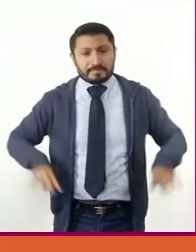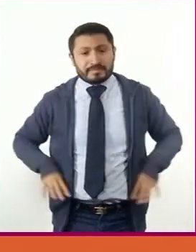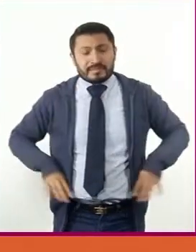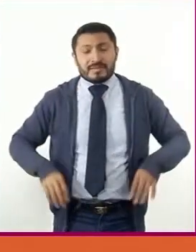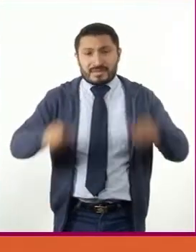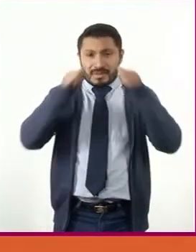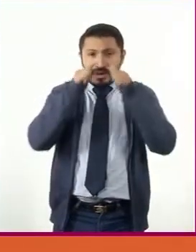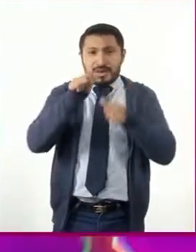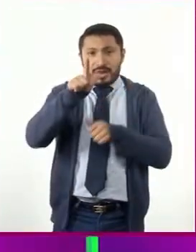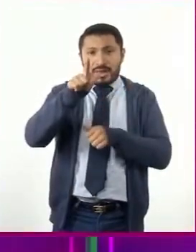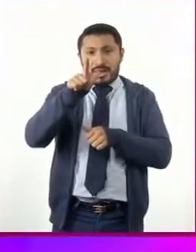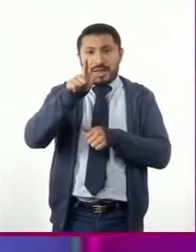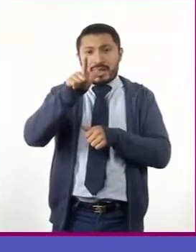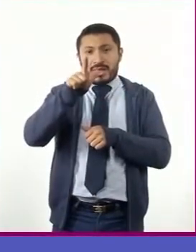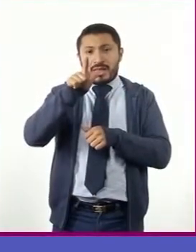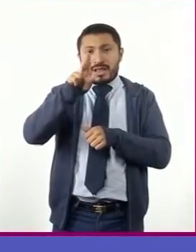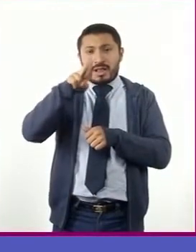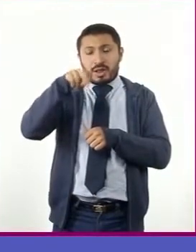Luna.